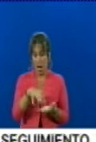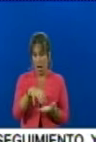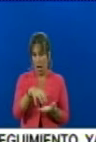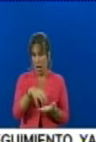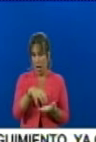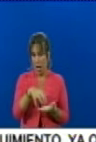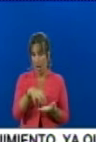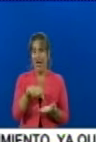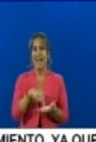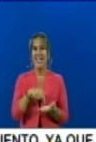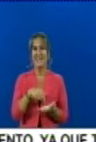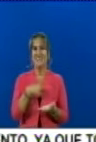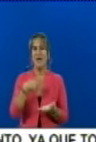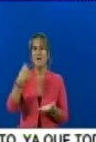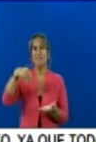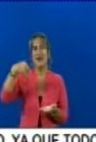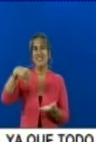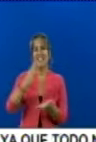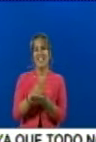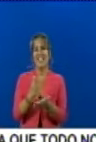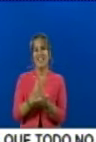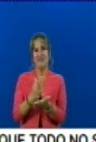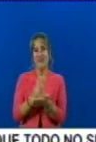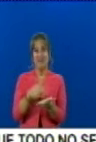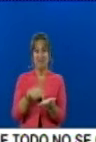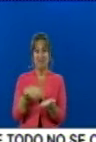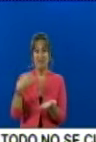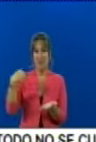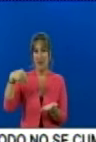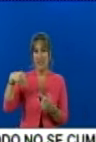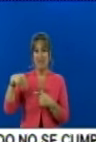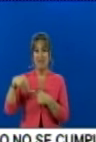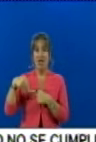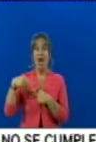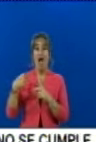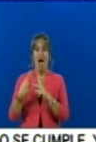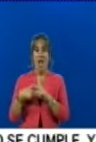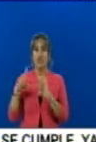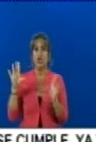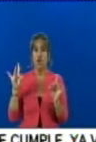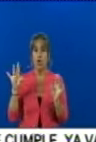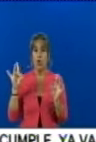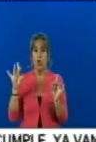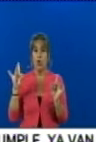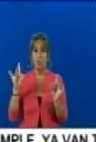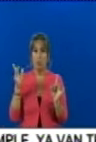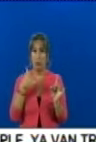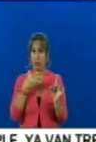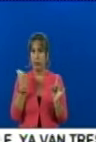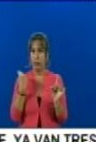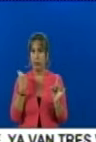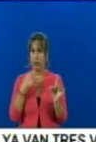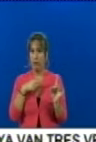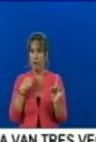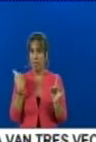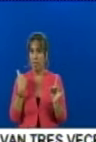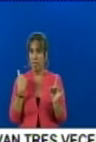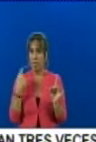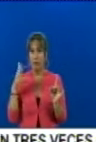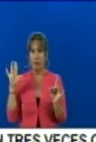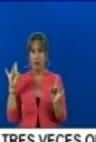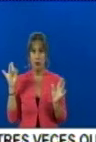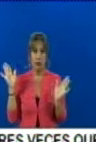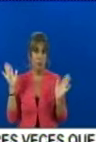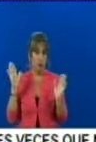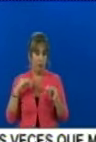la demanda de la merienda escolar. Y la merienda escolar, por programa, lleva yogur de soya, y al desaparecer del mercado